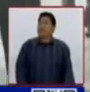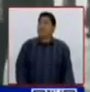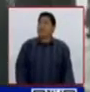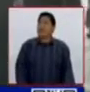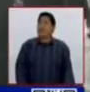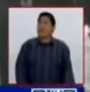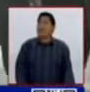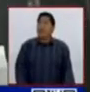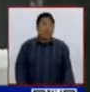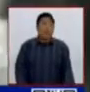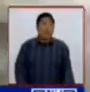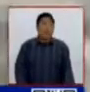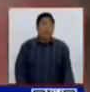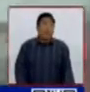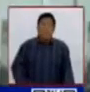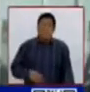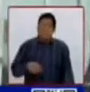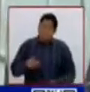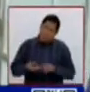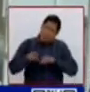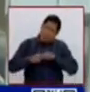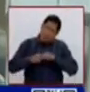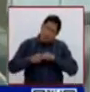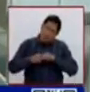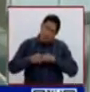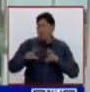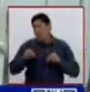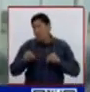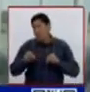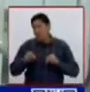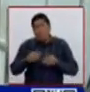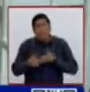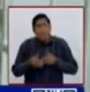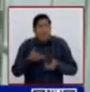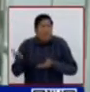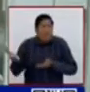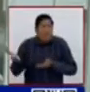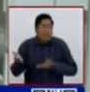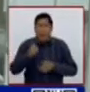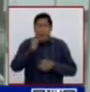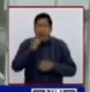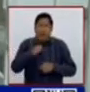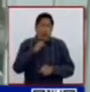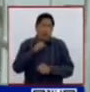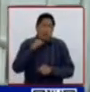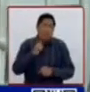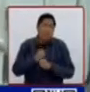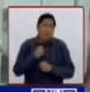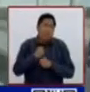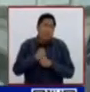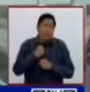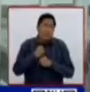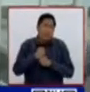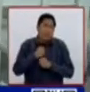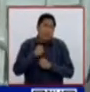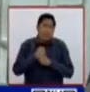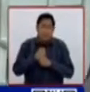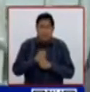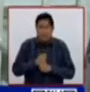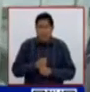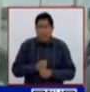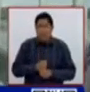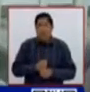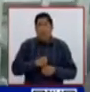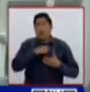No, nosotros no nos beneficia nada. Nosotros ganamos al día. Sí o sí tenemos que salir a vender, porque cada día nosotros de esto vivimos. Solo